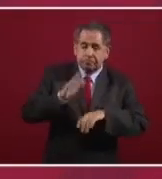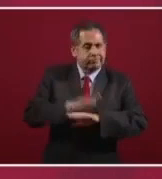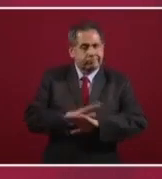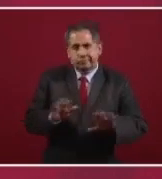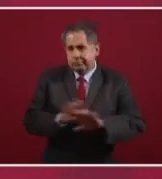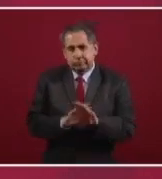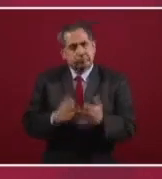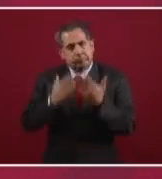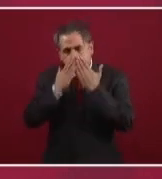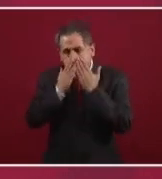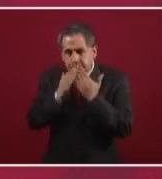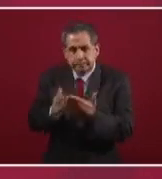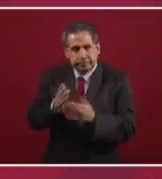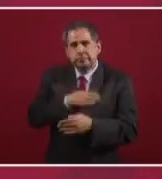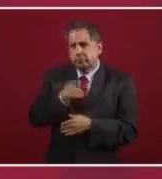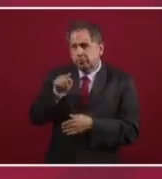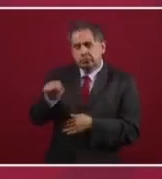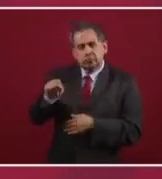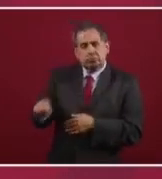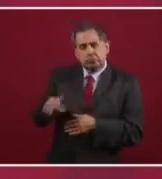lo estén haciendo